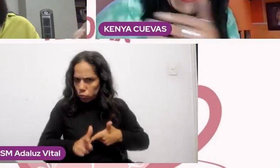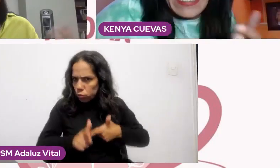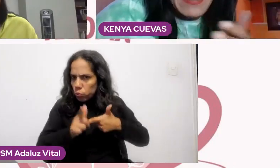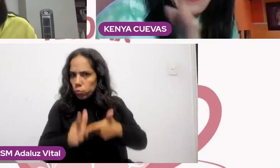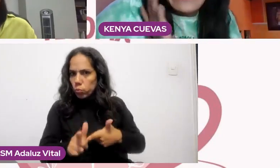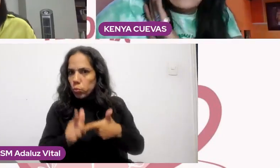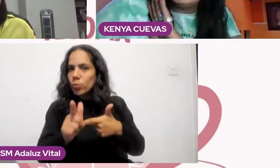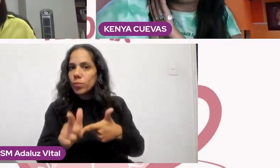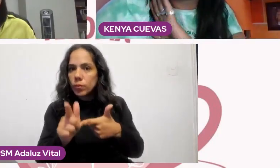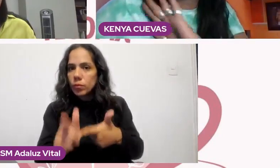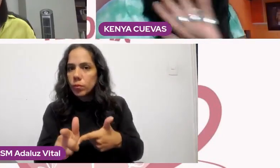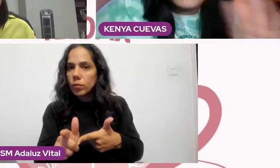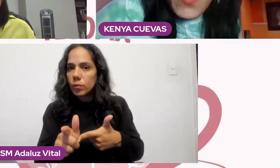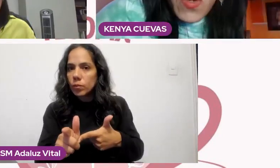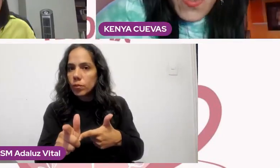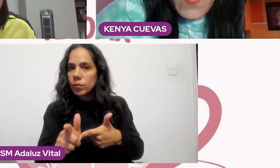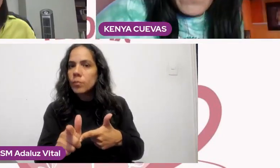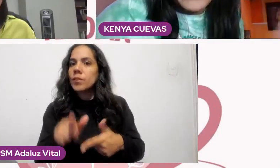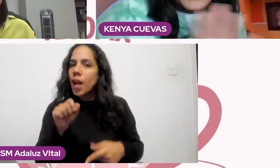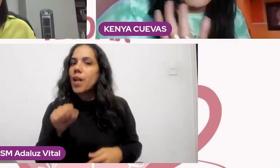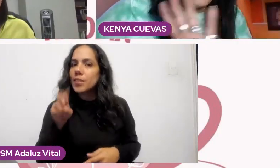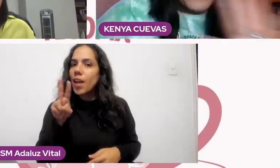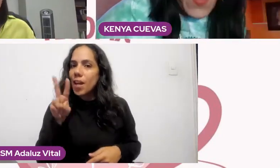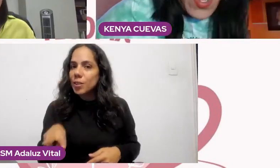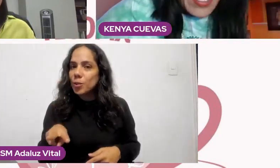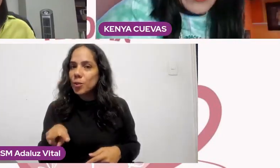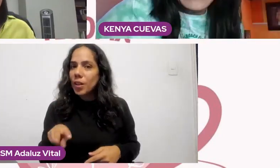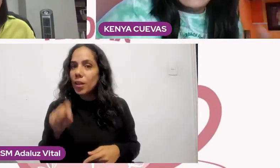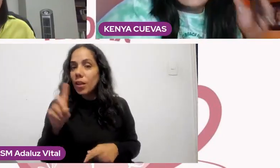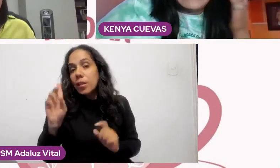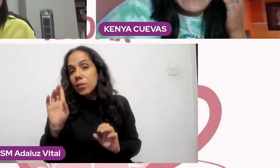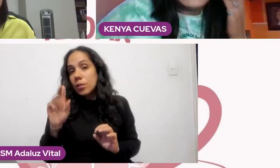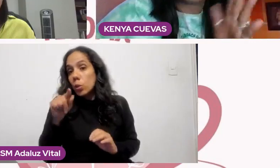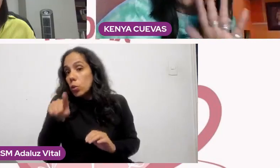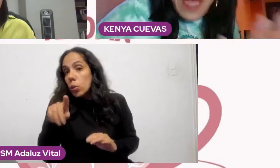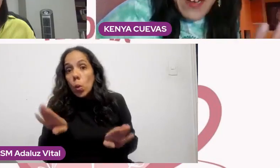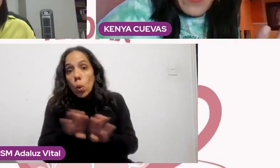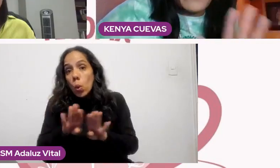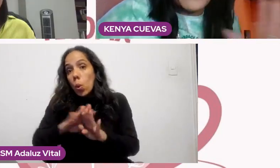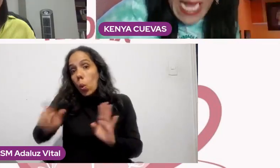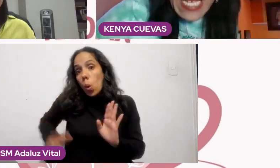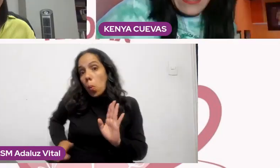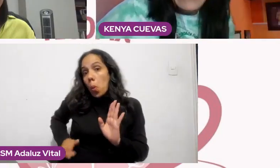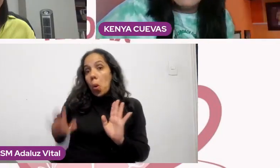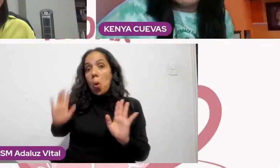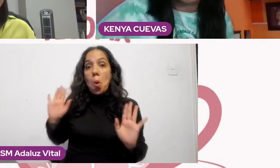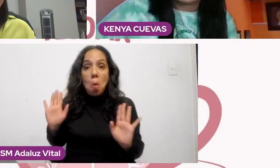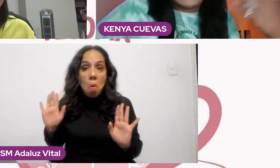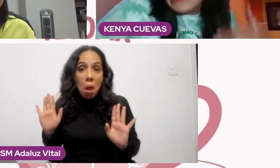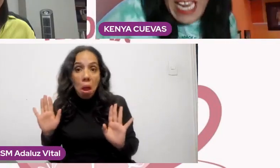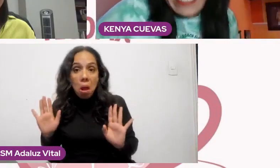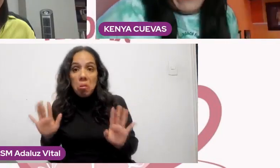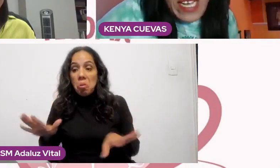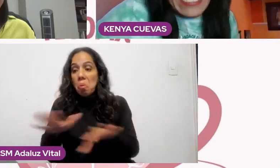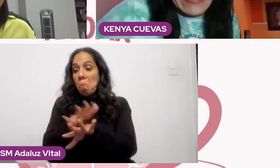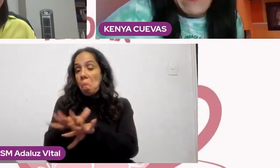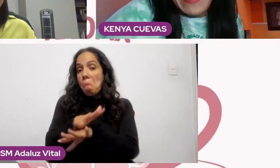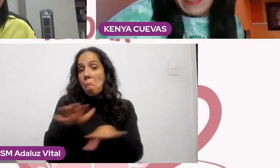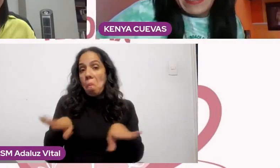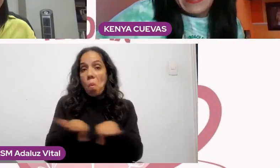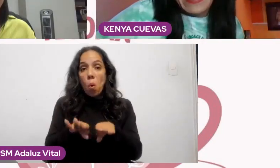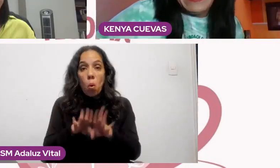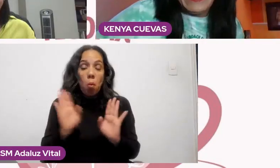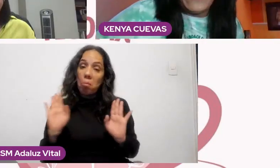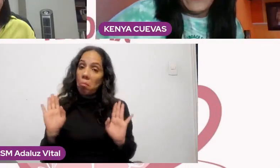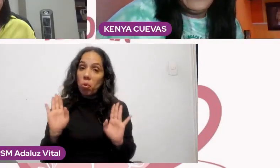lo que quieran, ese es su problema. bronca. Dicen, ese es su perro, que lo bañen, porque lo que sí debería